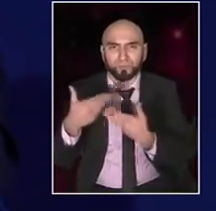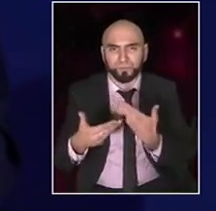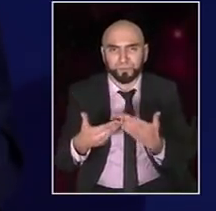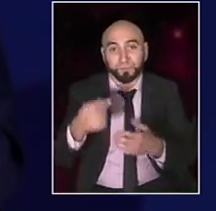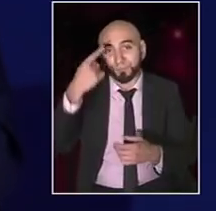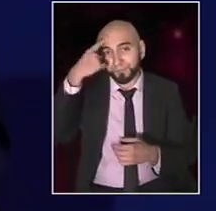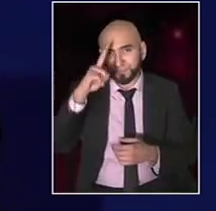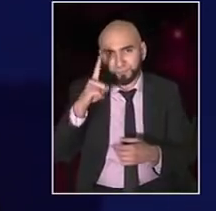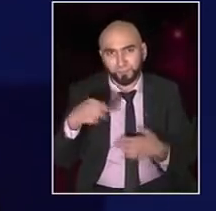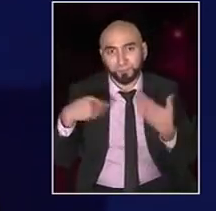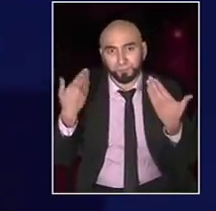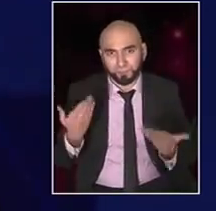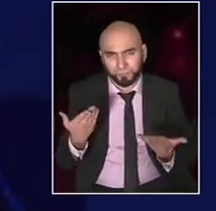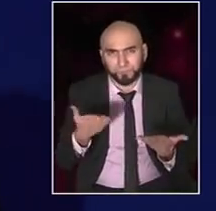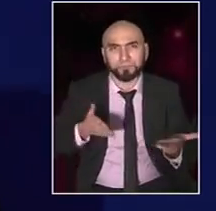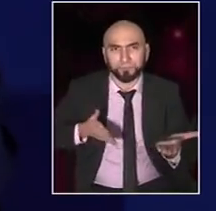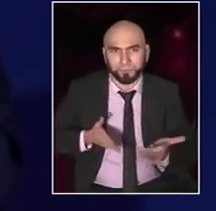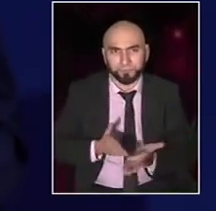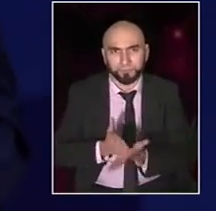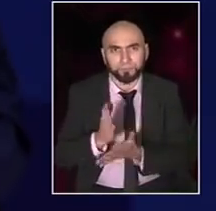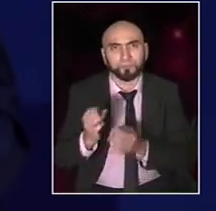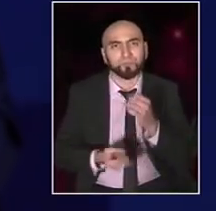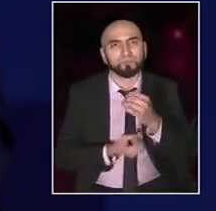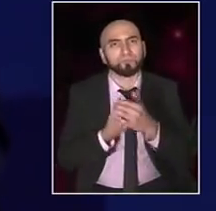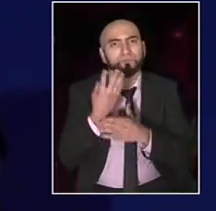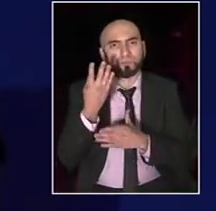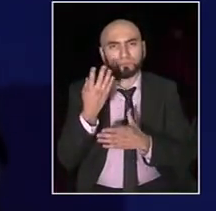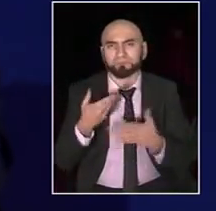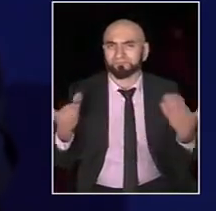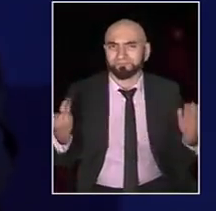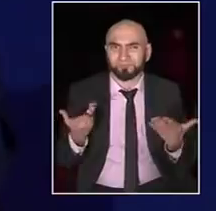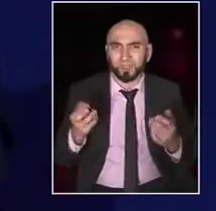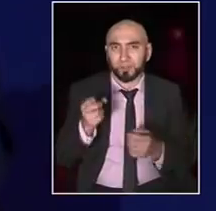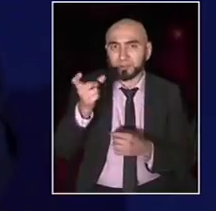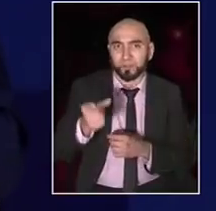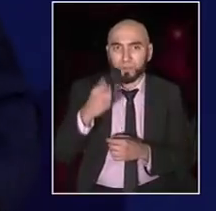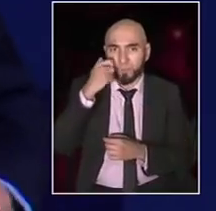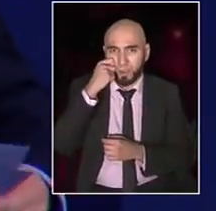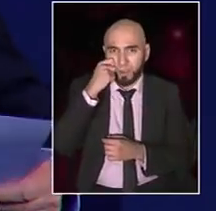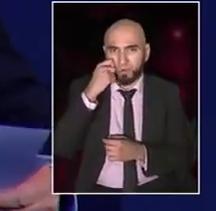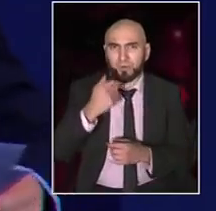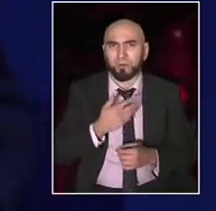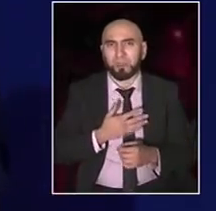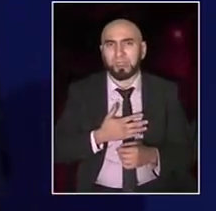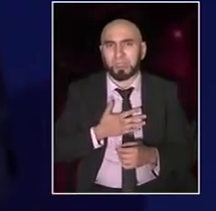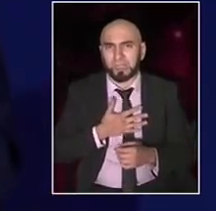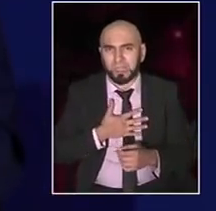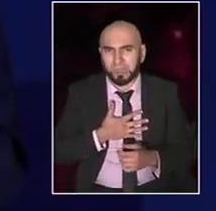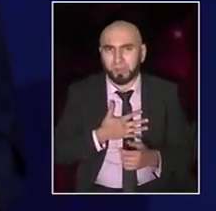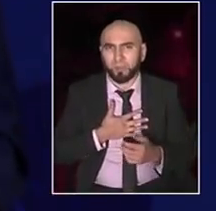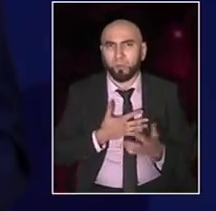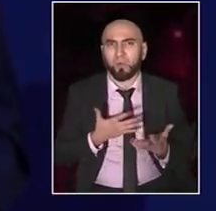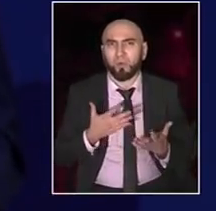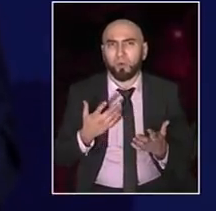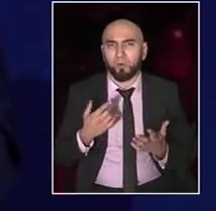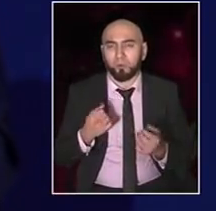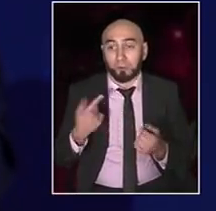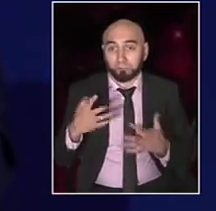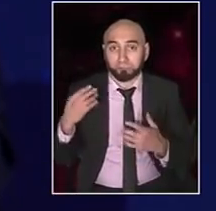entrando es una nueva fase de la historia de la humanidad, donde este ser humano que era el resultado, producto de la